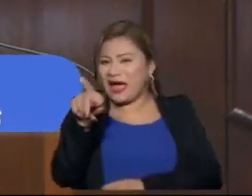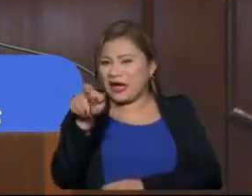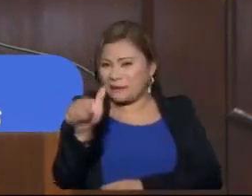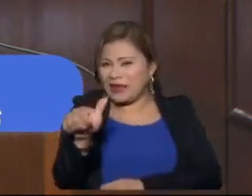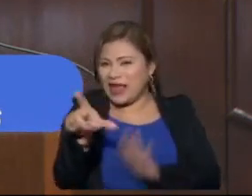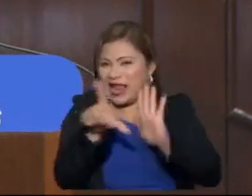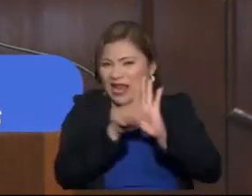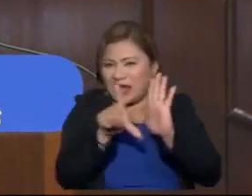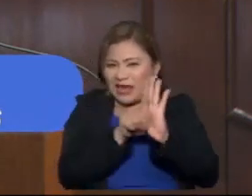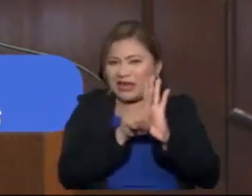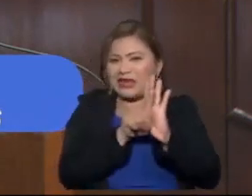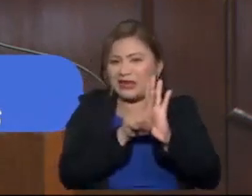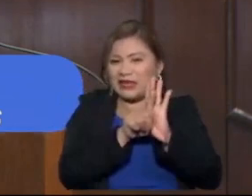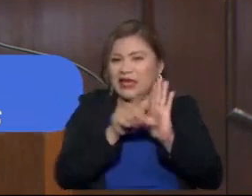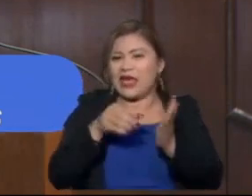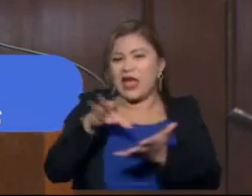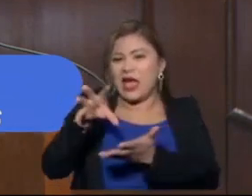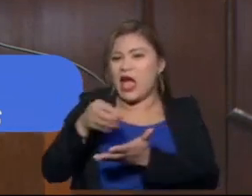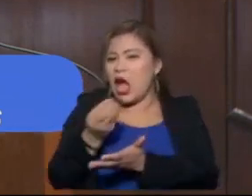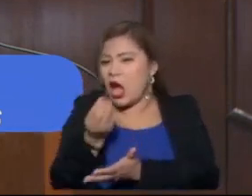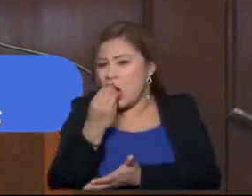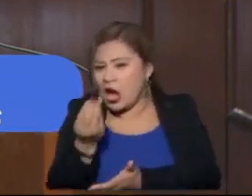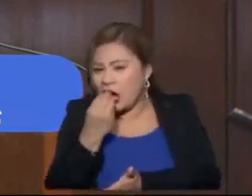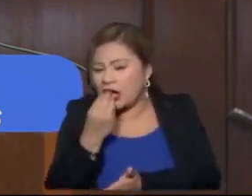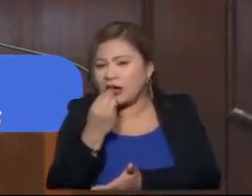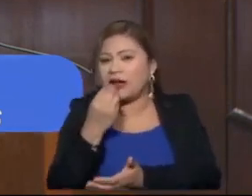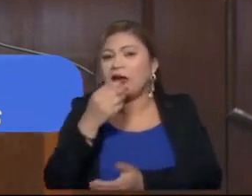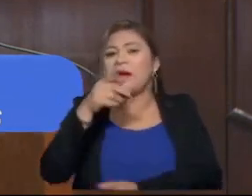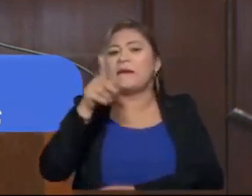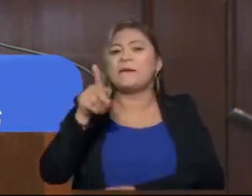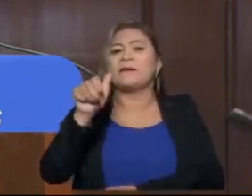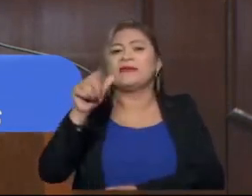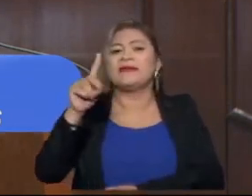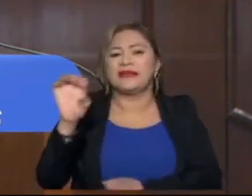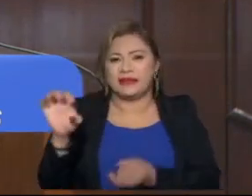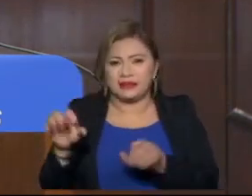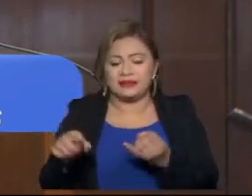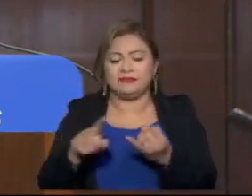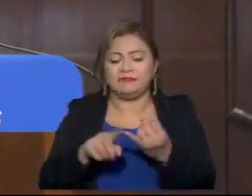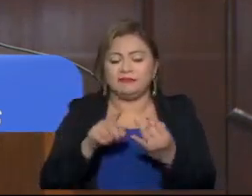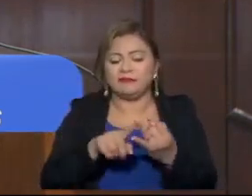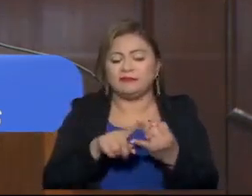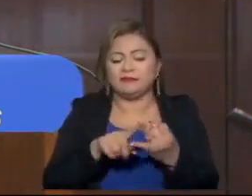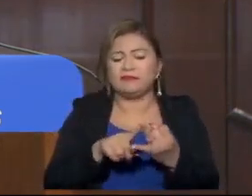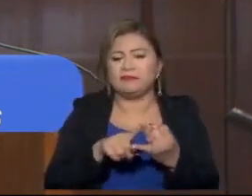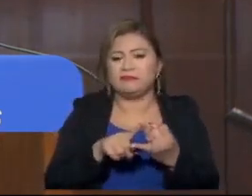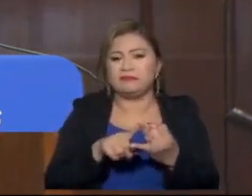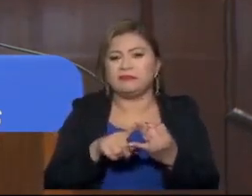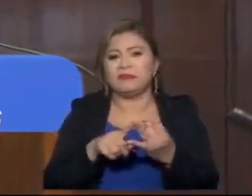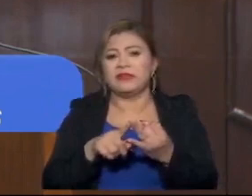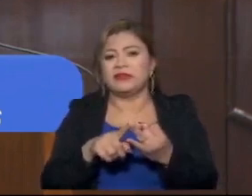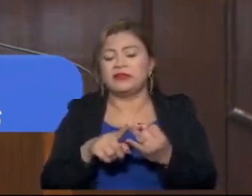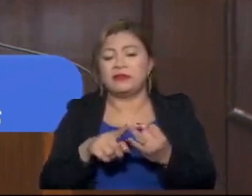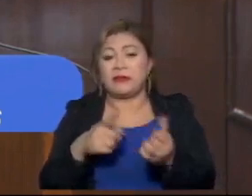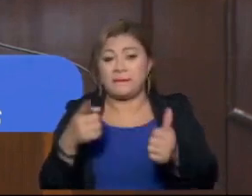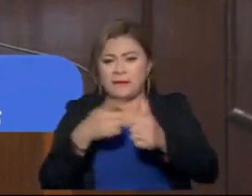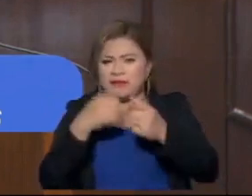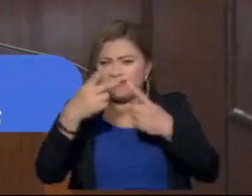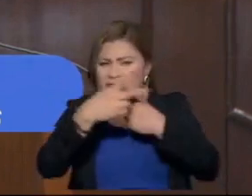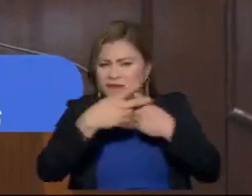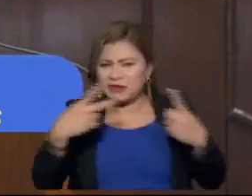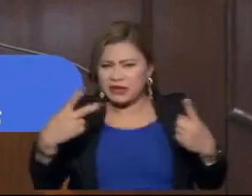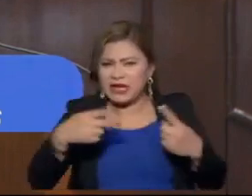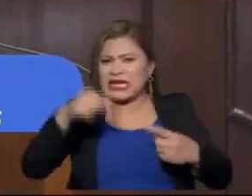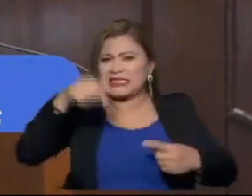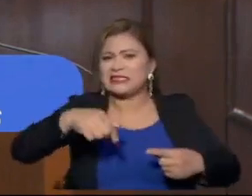Ley de la Política Agroalimentaria de Estado, PADE, que establece por primera vez en